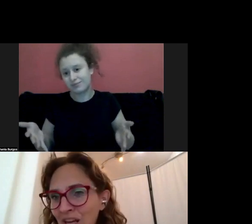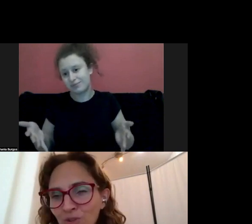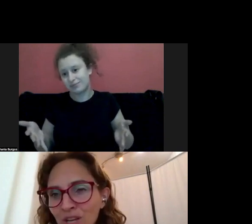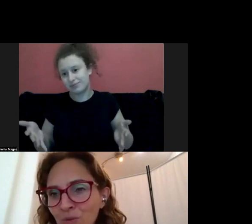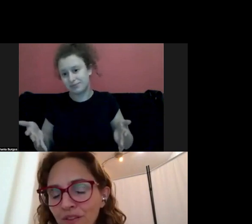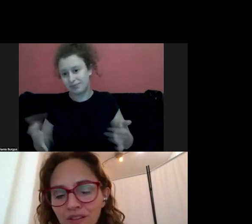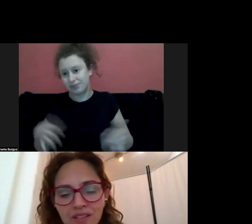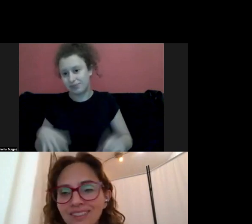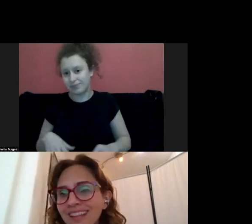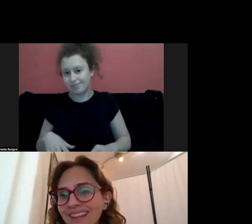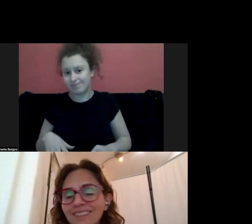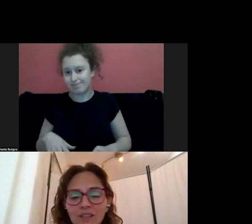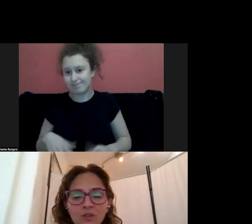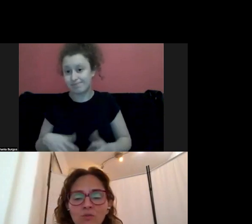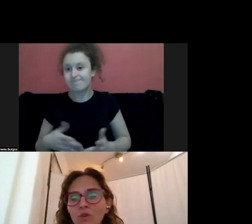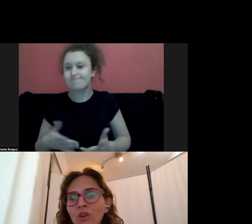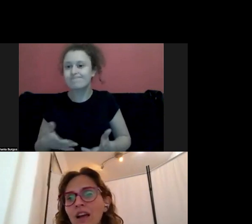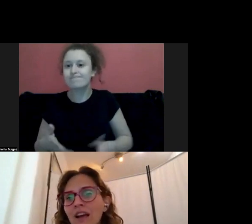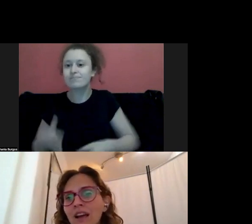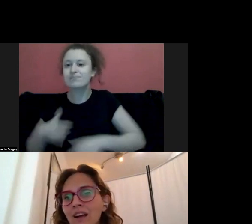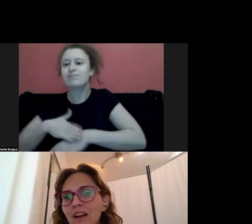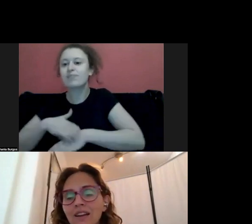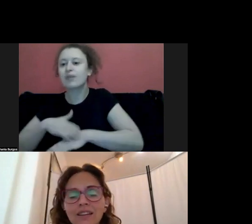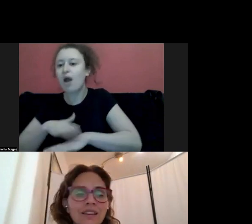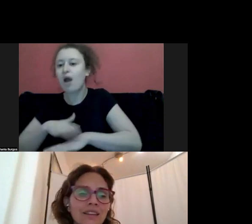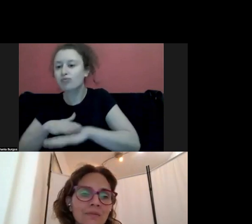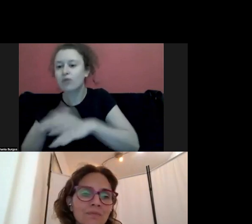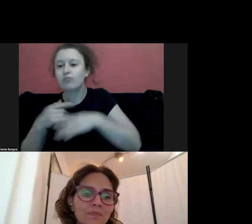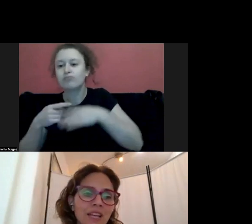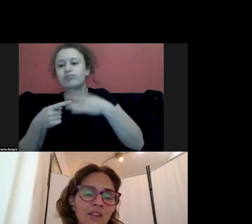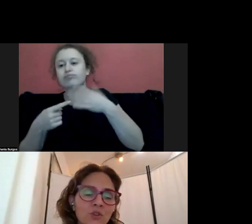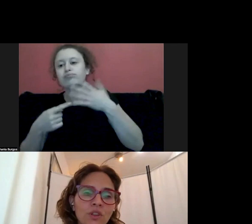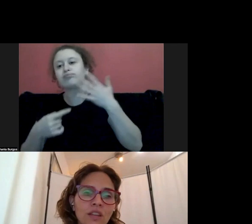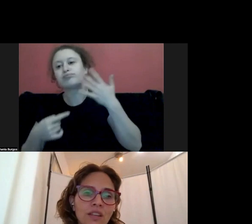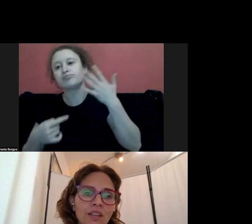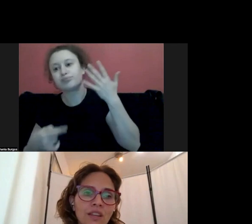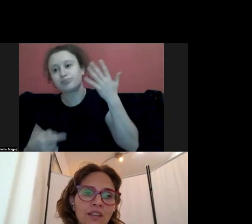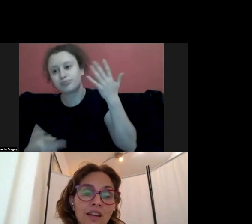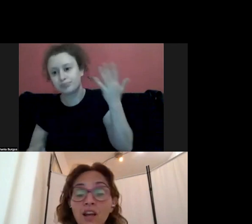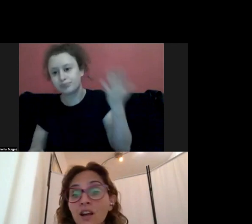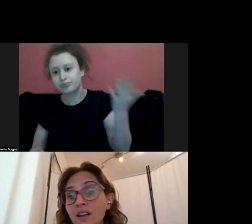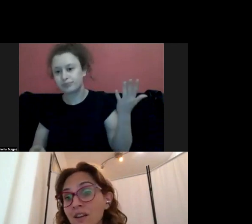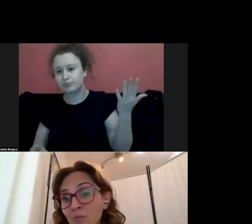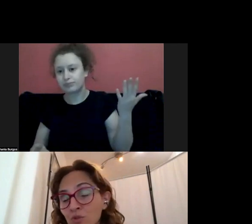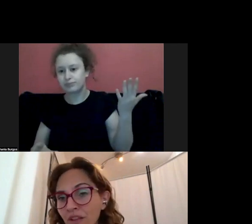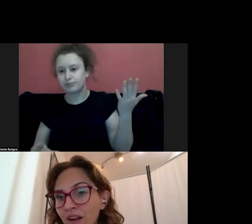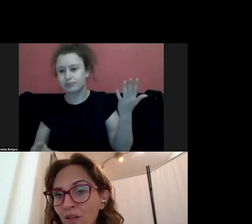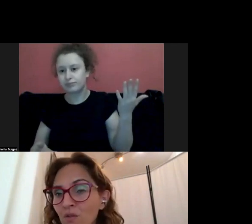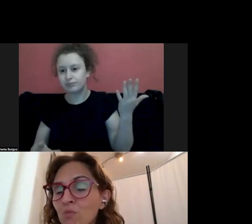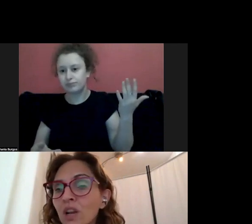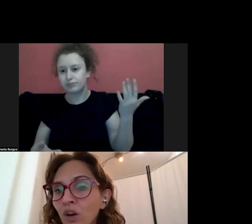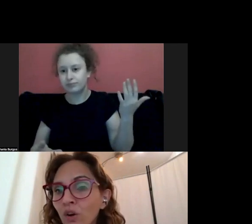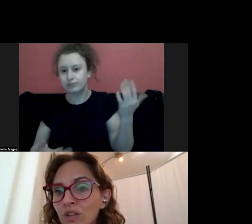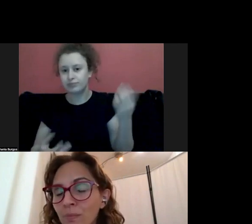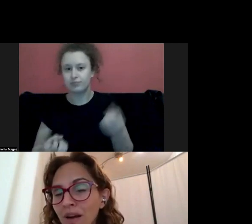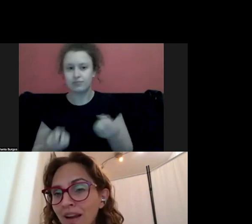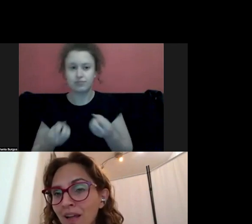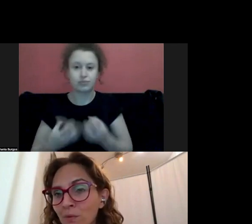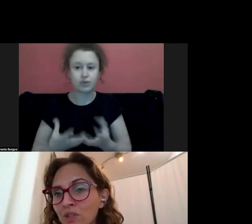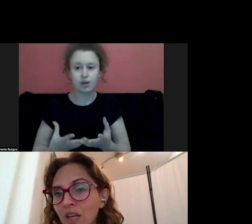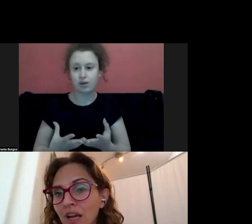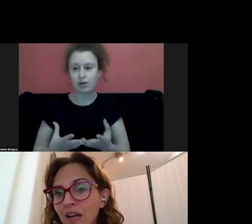Las causas pueden ser tantas como el hecho de que ya hemos dejado muy lejos